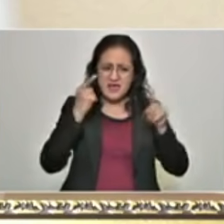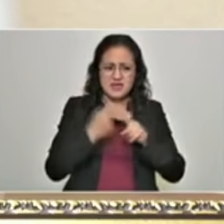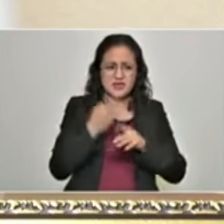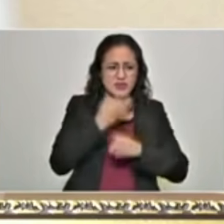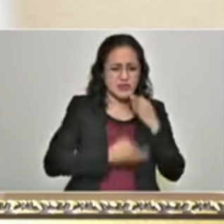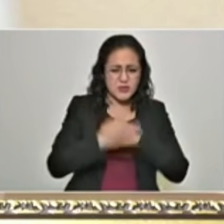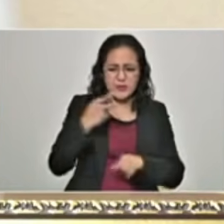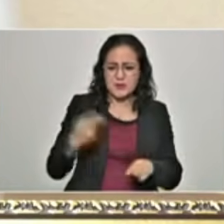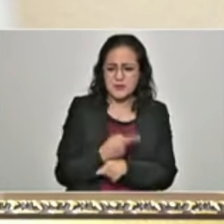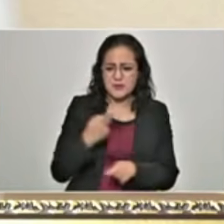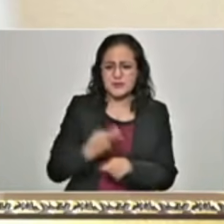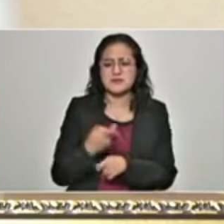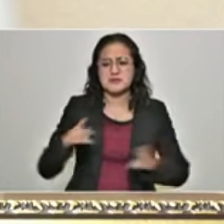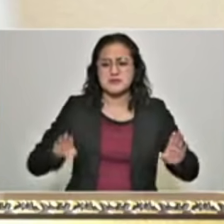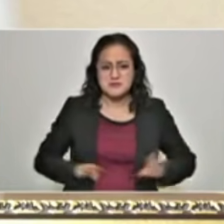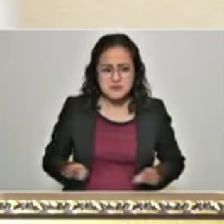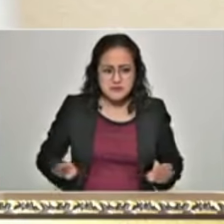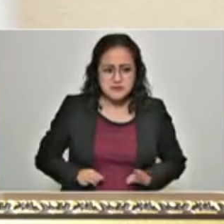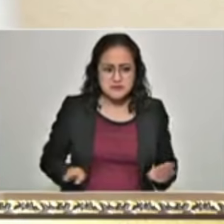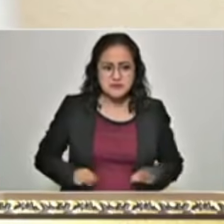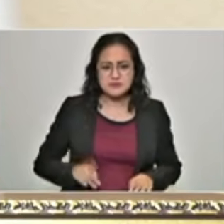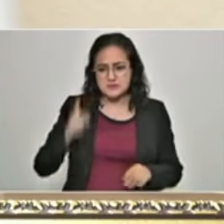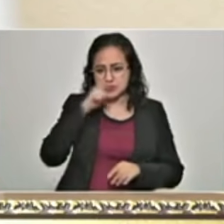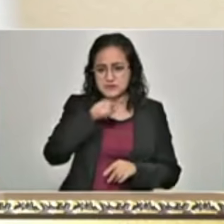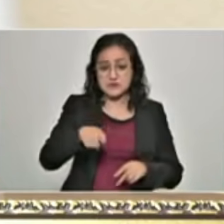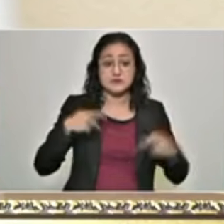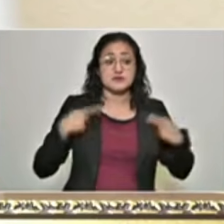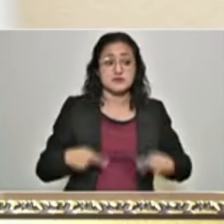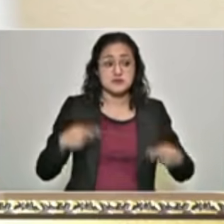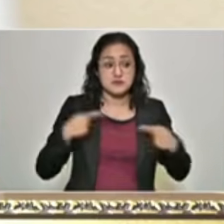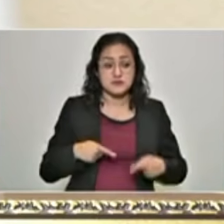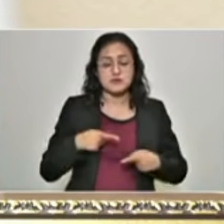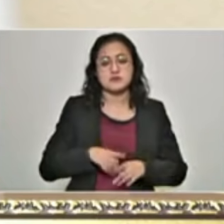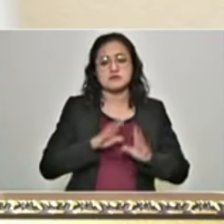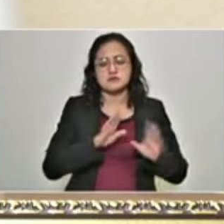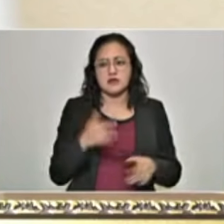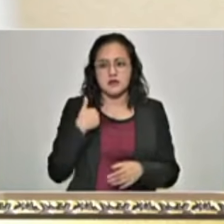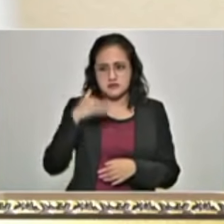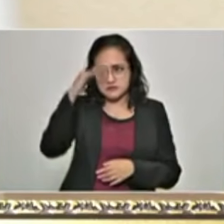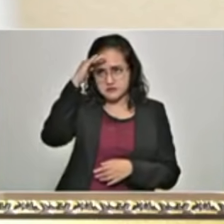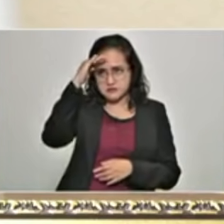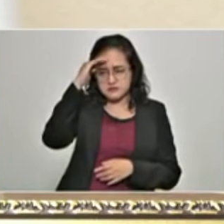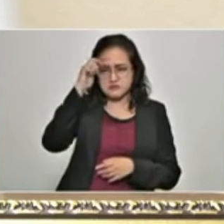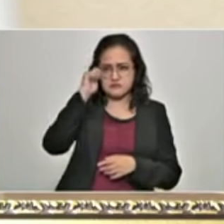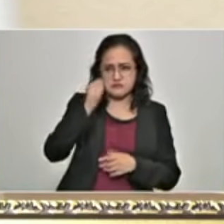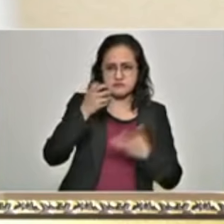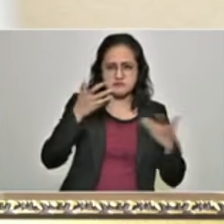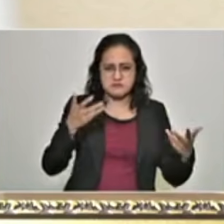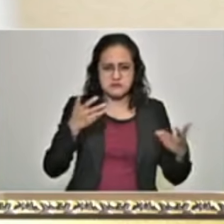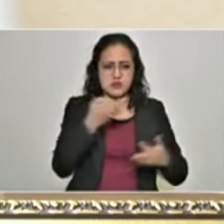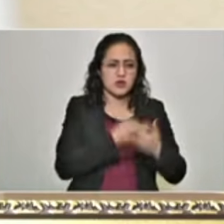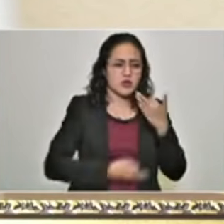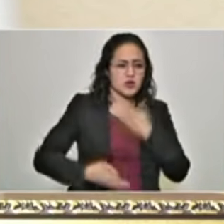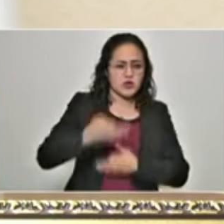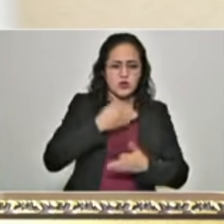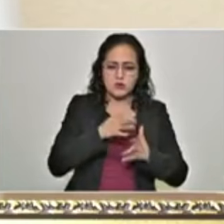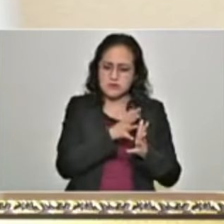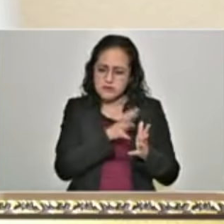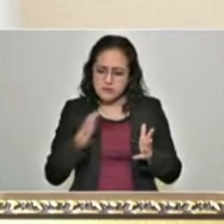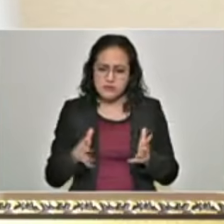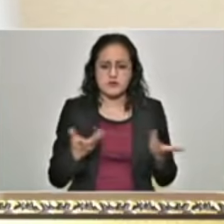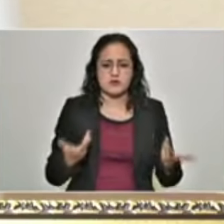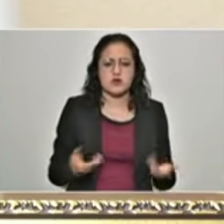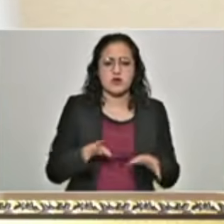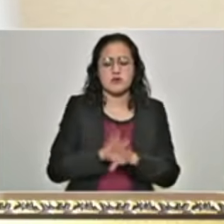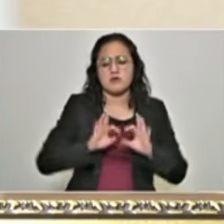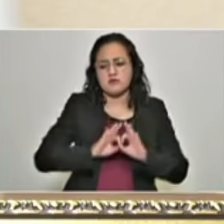todas estas condiciones y características para la gente es comenzar a asimilar todo este procedimiento toda